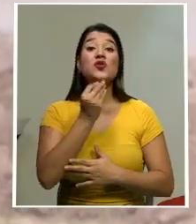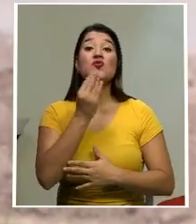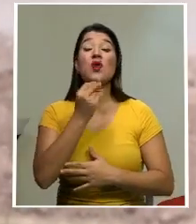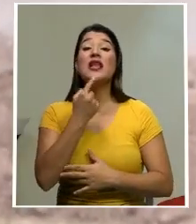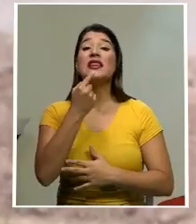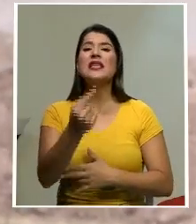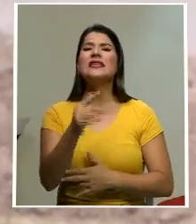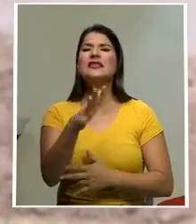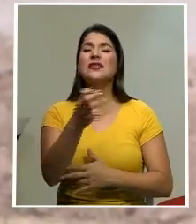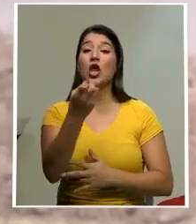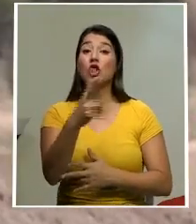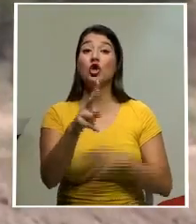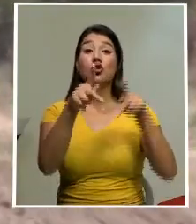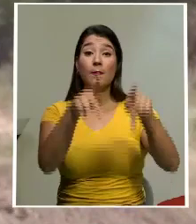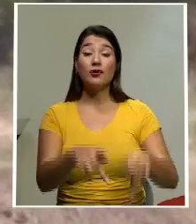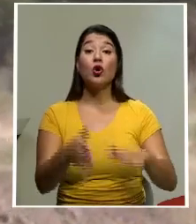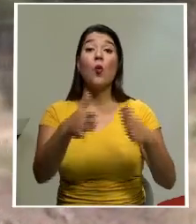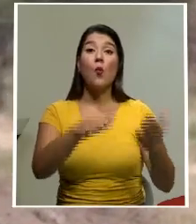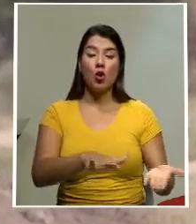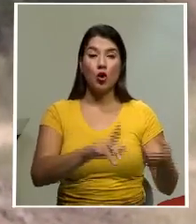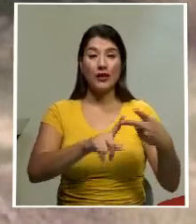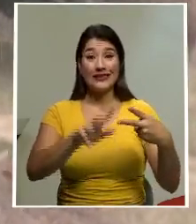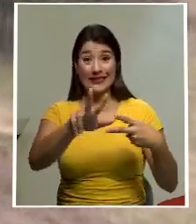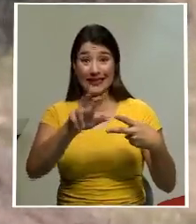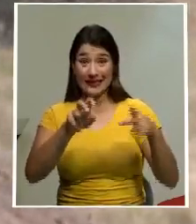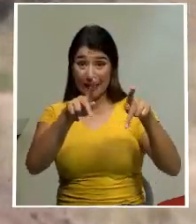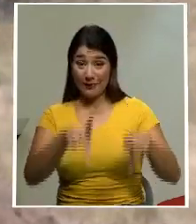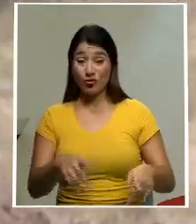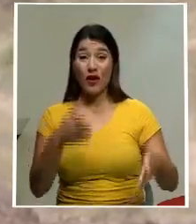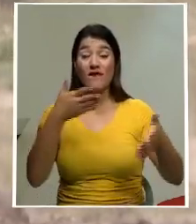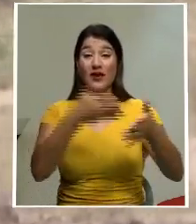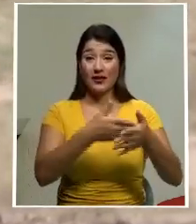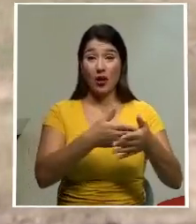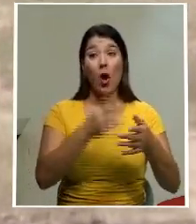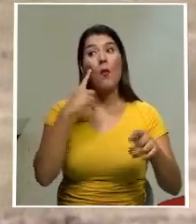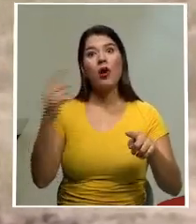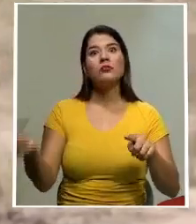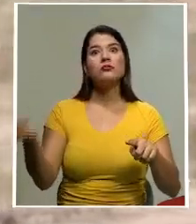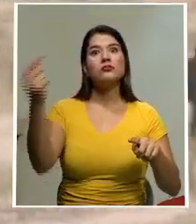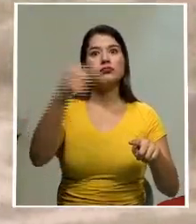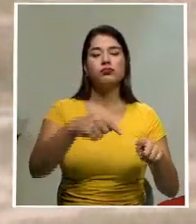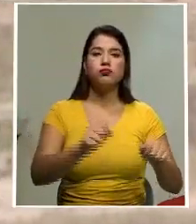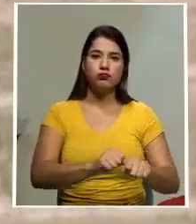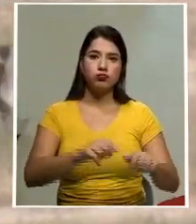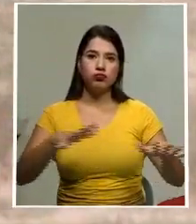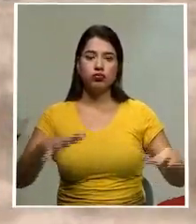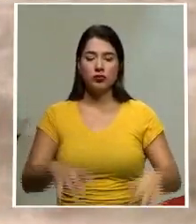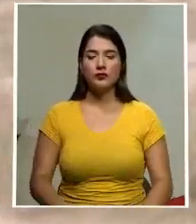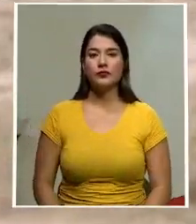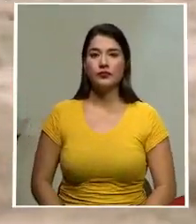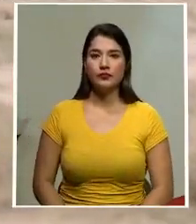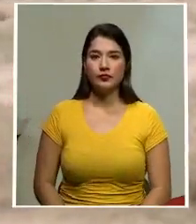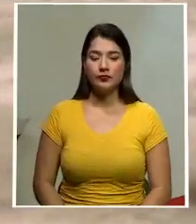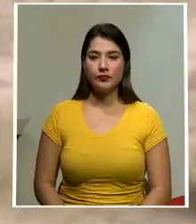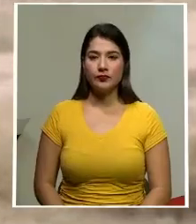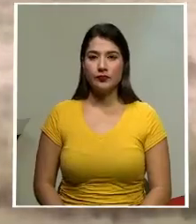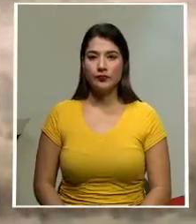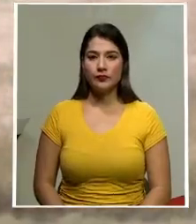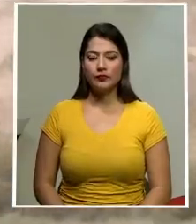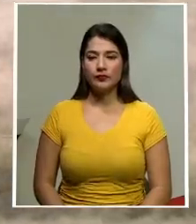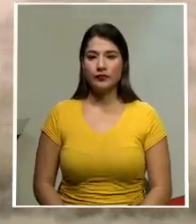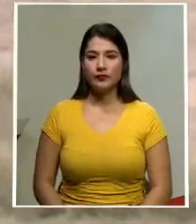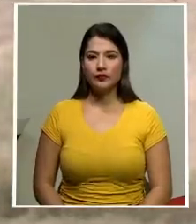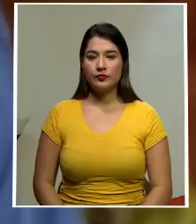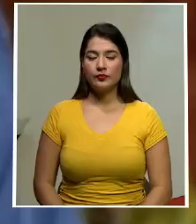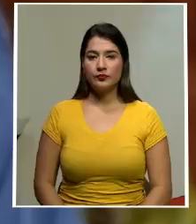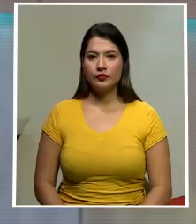una docena de personas murieron y unas 300 resultaron heridas por el lanzamiento de cohetes desde la Franja de Gaza.